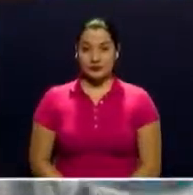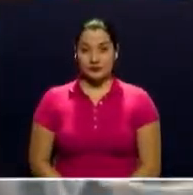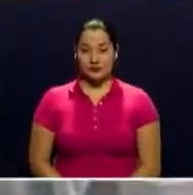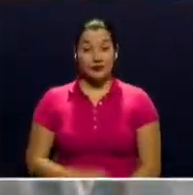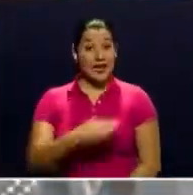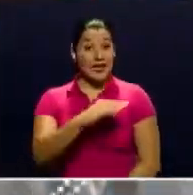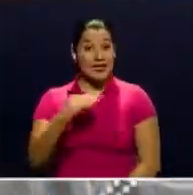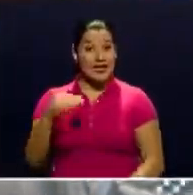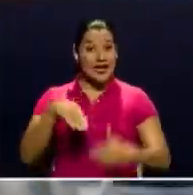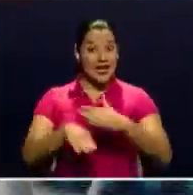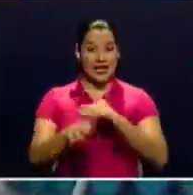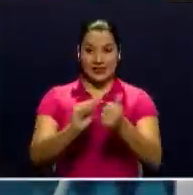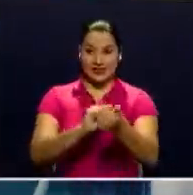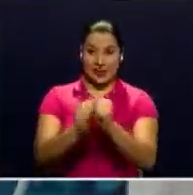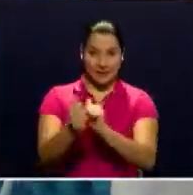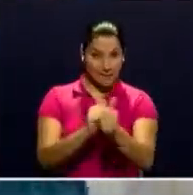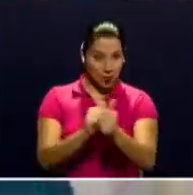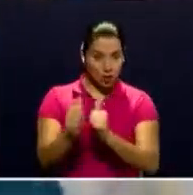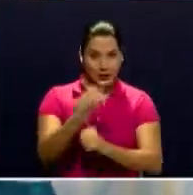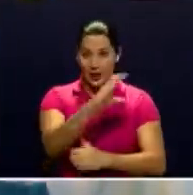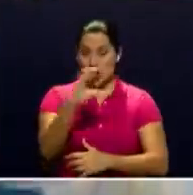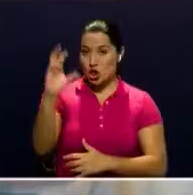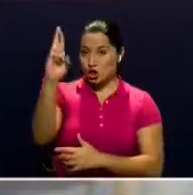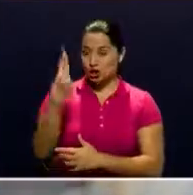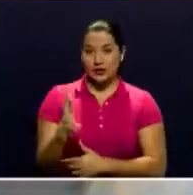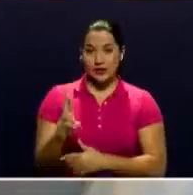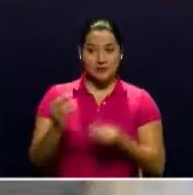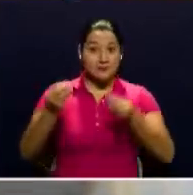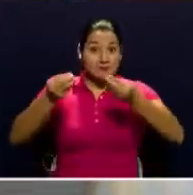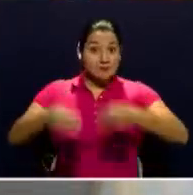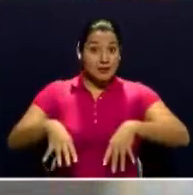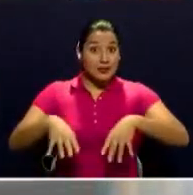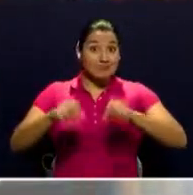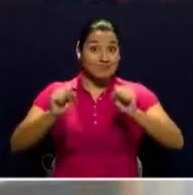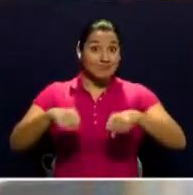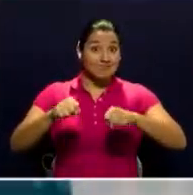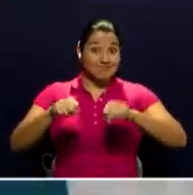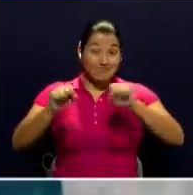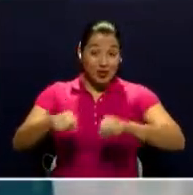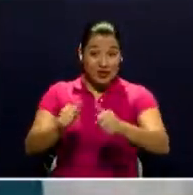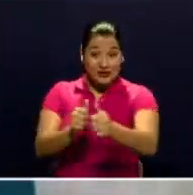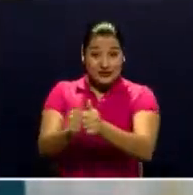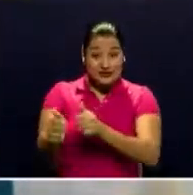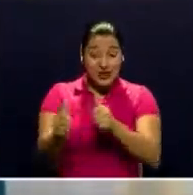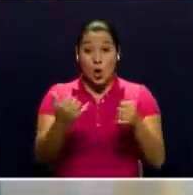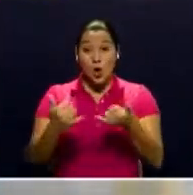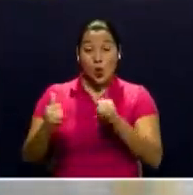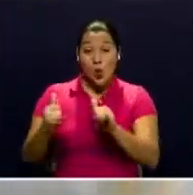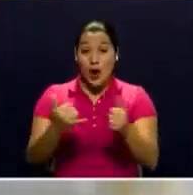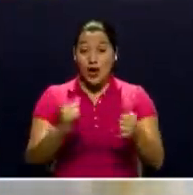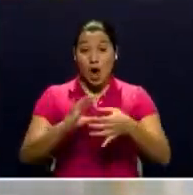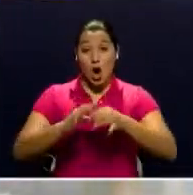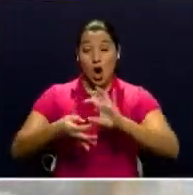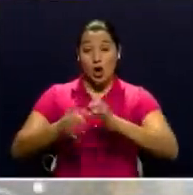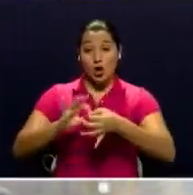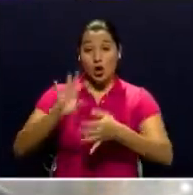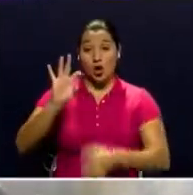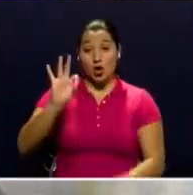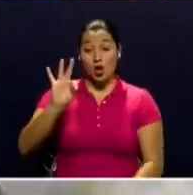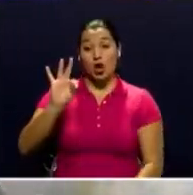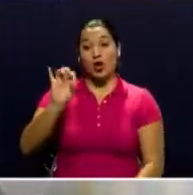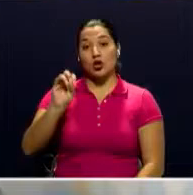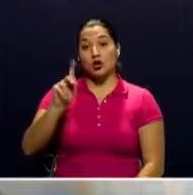Y en la sección deportiva, Costa Rica se quedó sin posibilidades de clasificarse a los Juegos Olímpicos de Tokio en